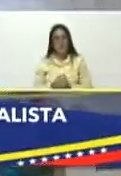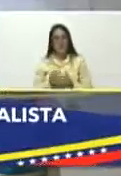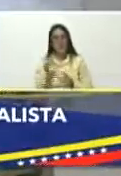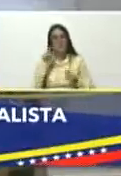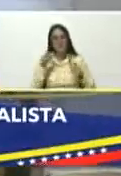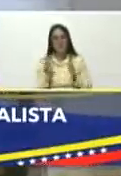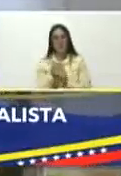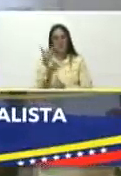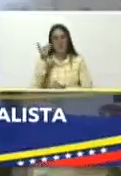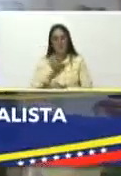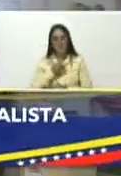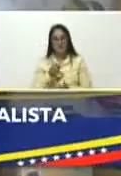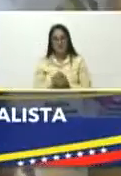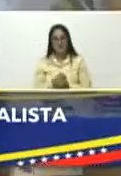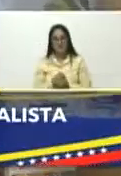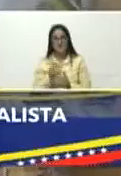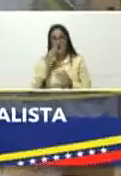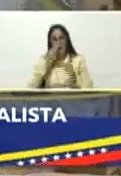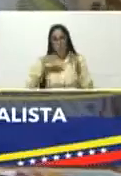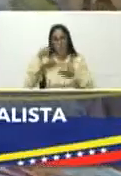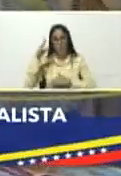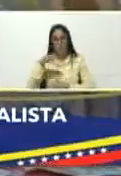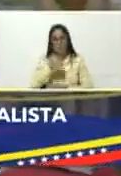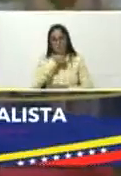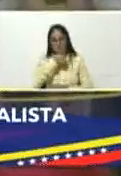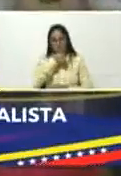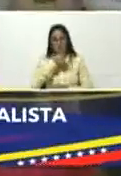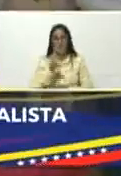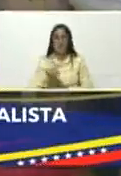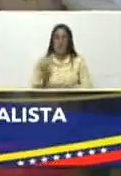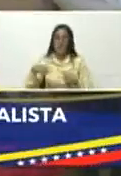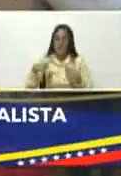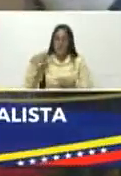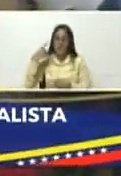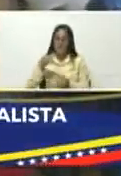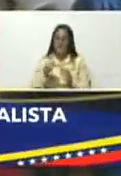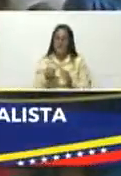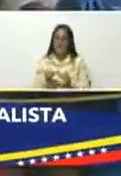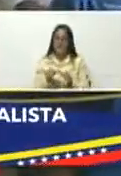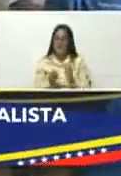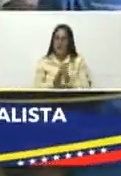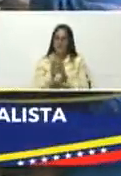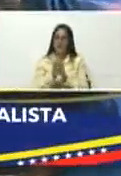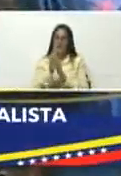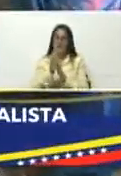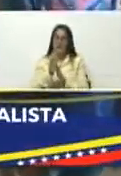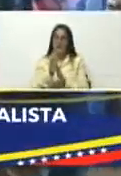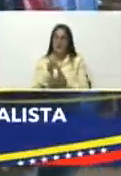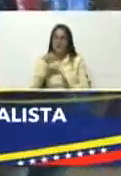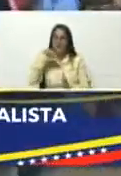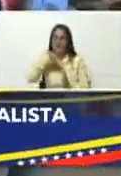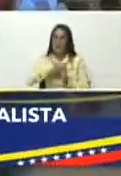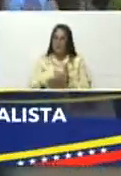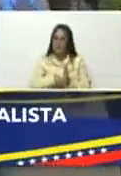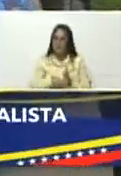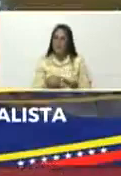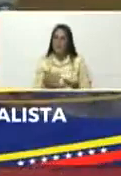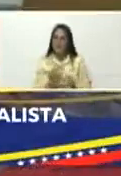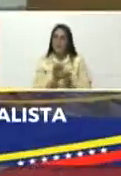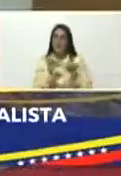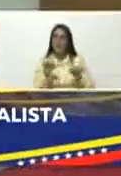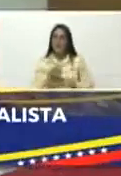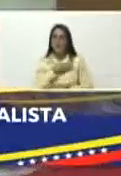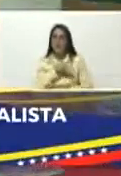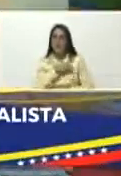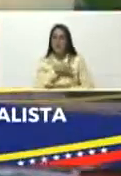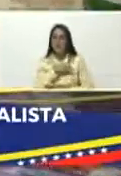con discapacidad, a nuestros adultos mayores. Entonces, cada día seguimos avanzando, presidente, profundizando con nuestro sistema de